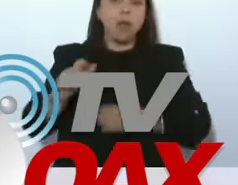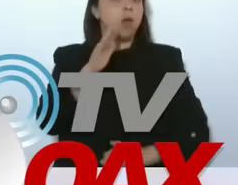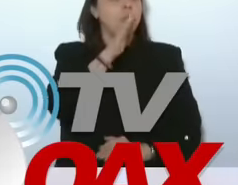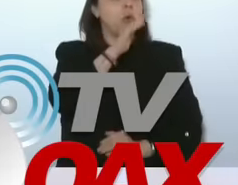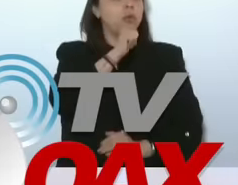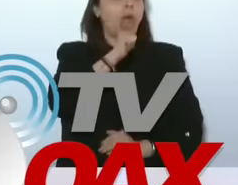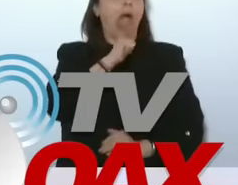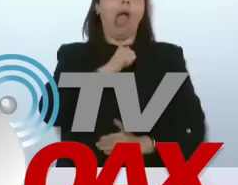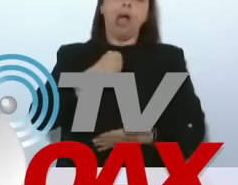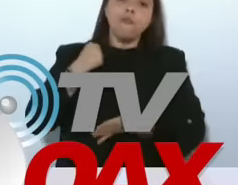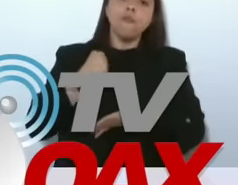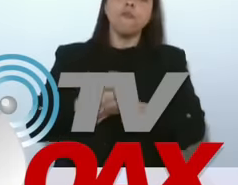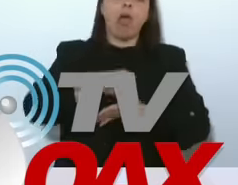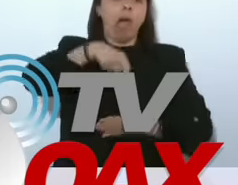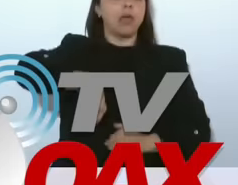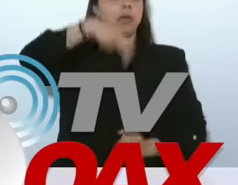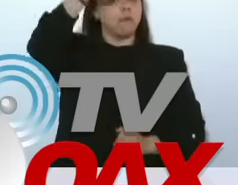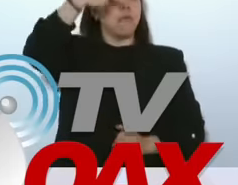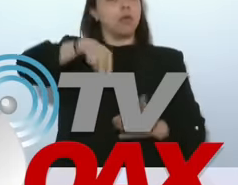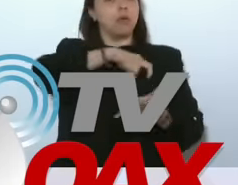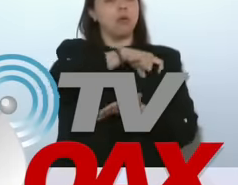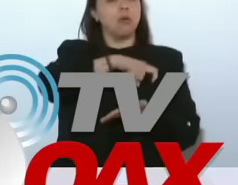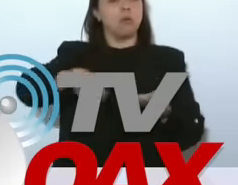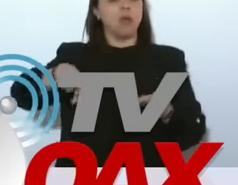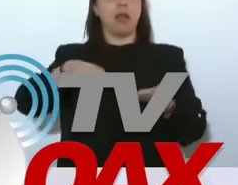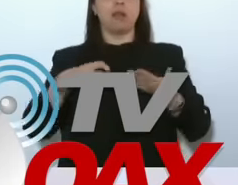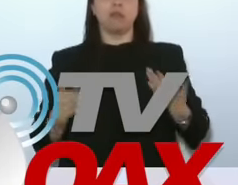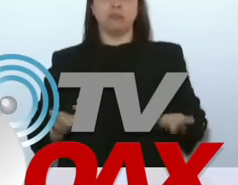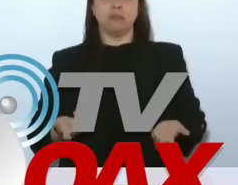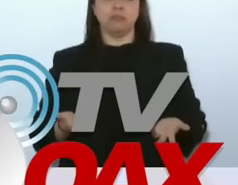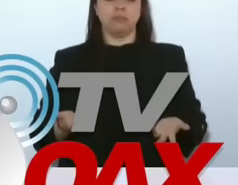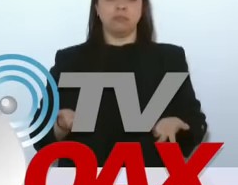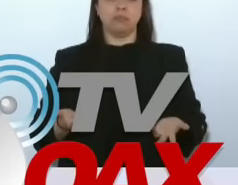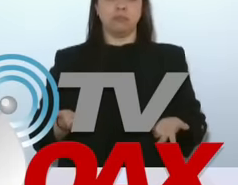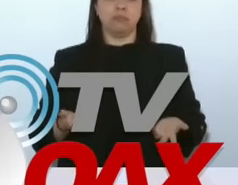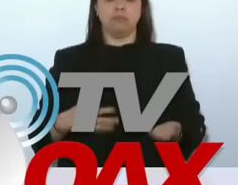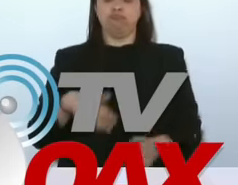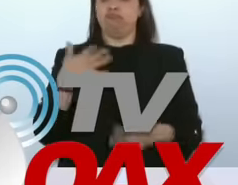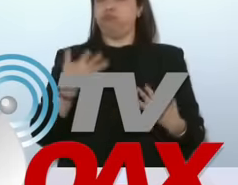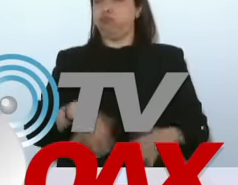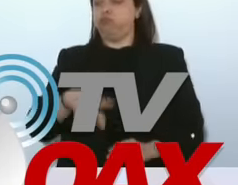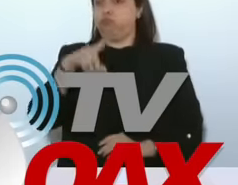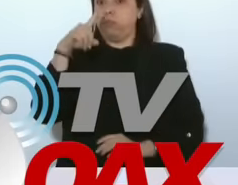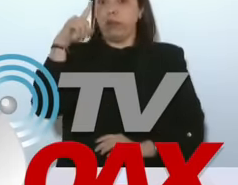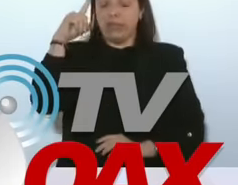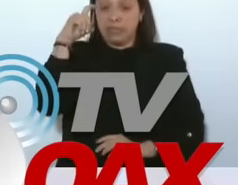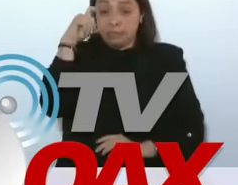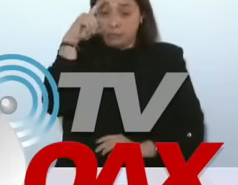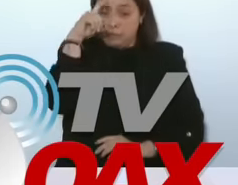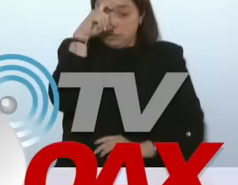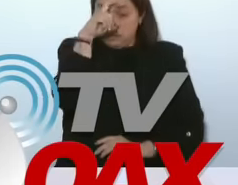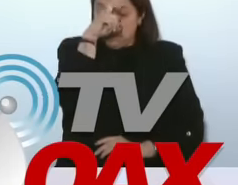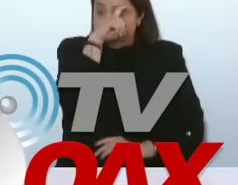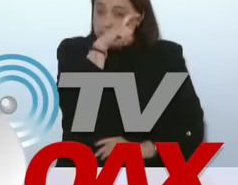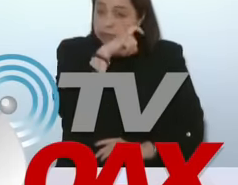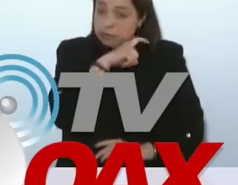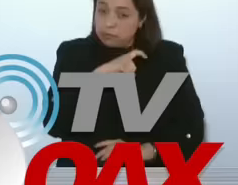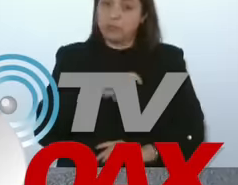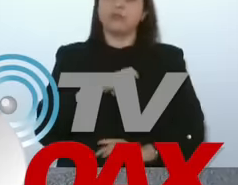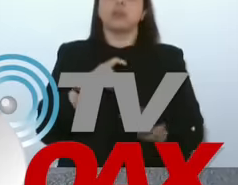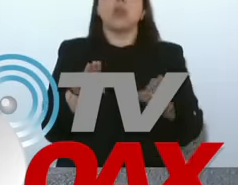aquí, en México. Y nos costó muchísimo trabajo